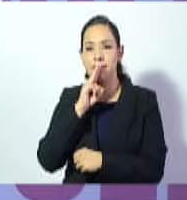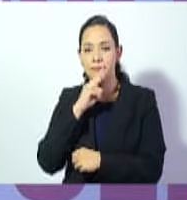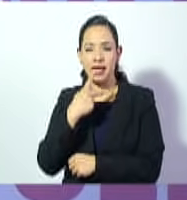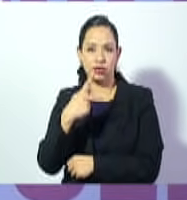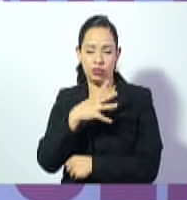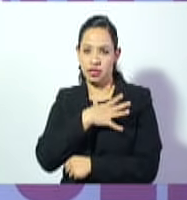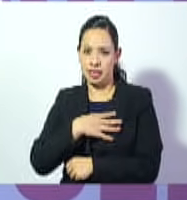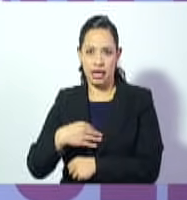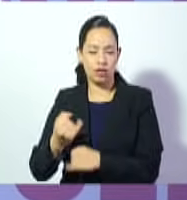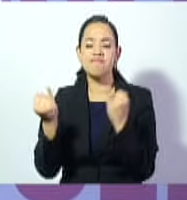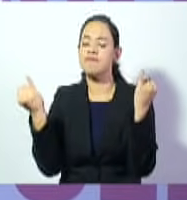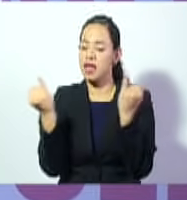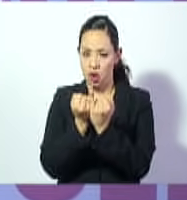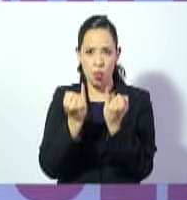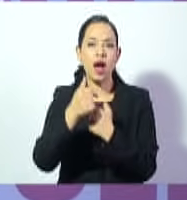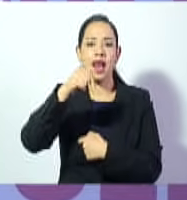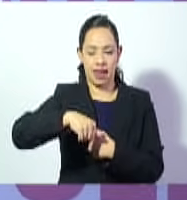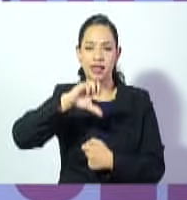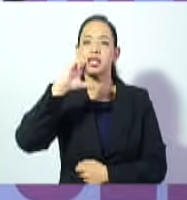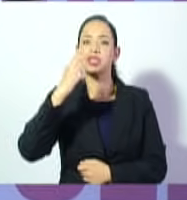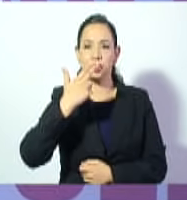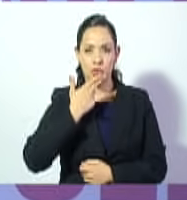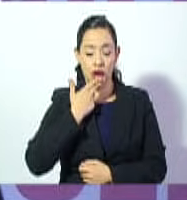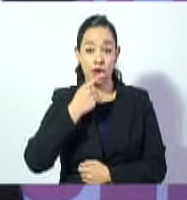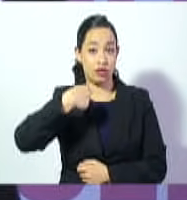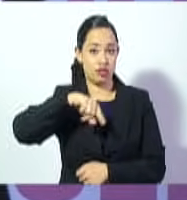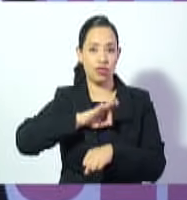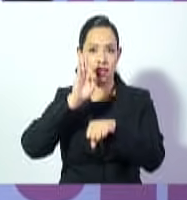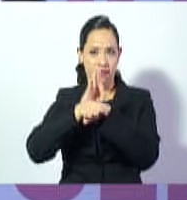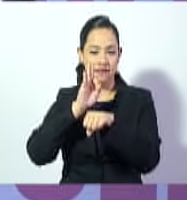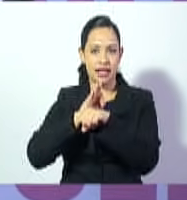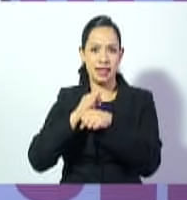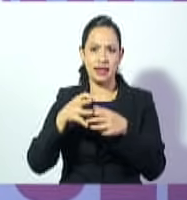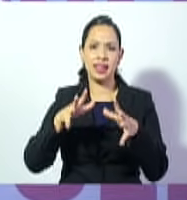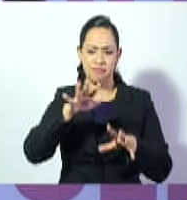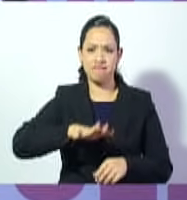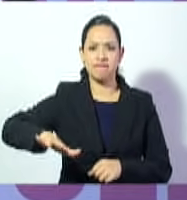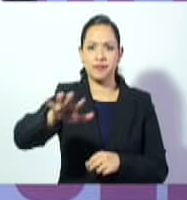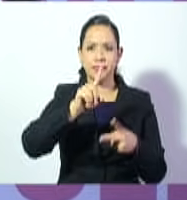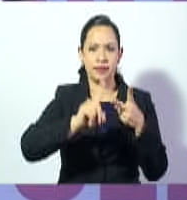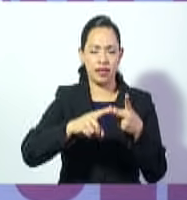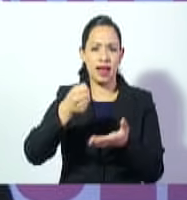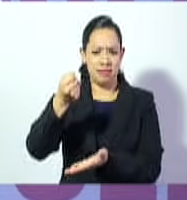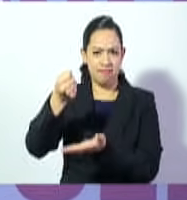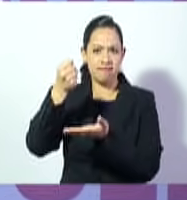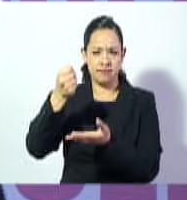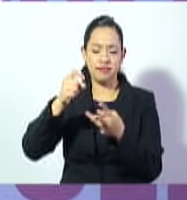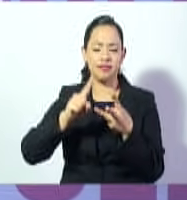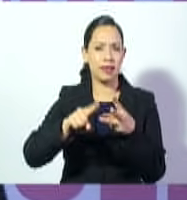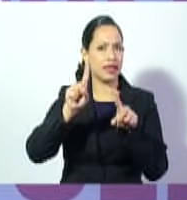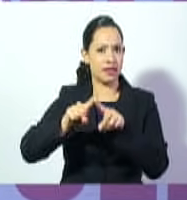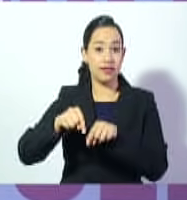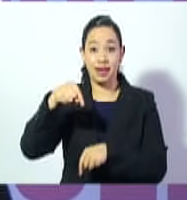defender nuestra tierra vamos a defender nuestros recursos vamos a defender a chihuahua porque sabe que por aquí por el